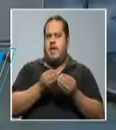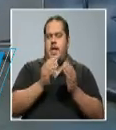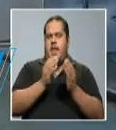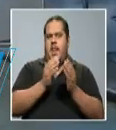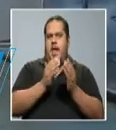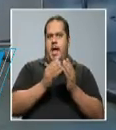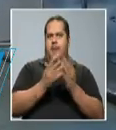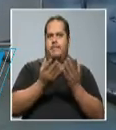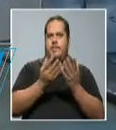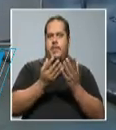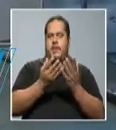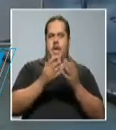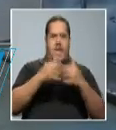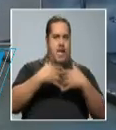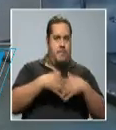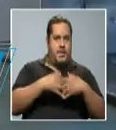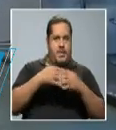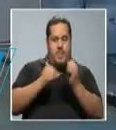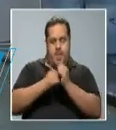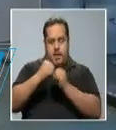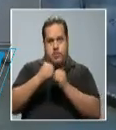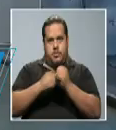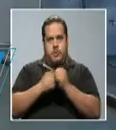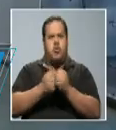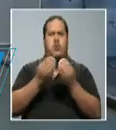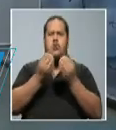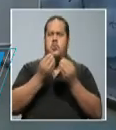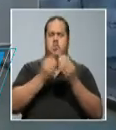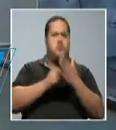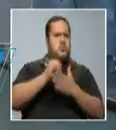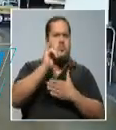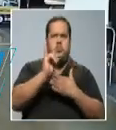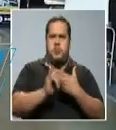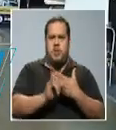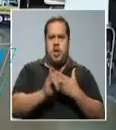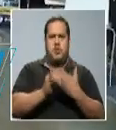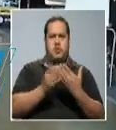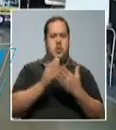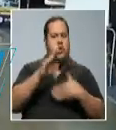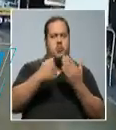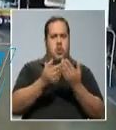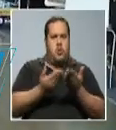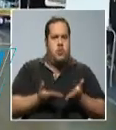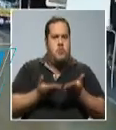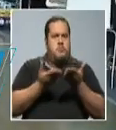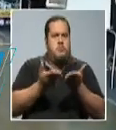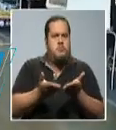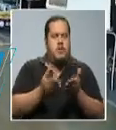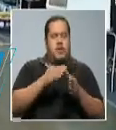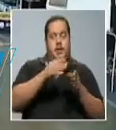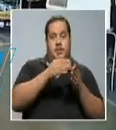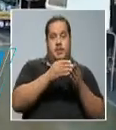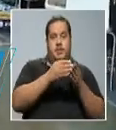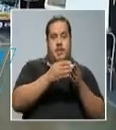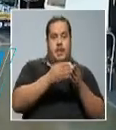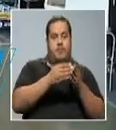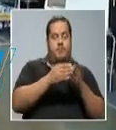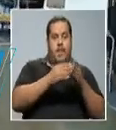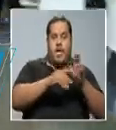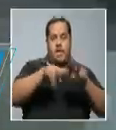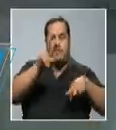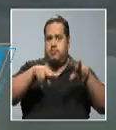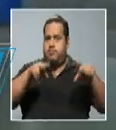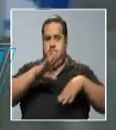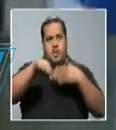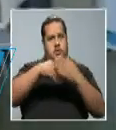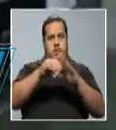Construcción. La mayoría de proyectos inmobiliarios que ofrece Expo Construcción y Vivienda 2018 están distribuidos por todo el Valle Central, pero también